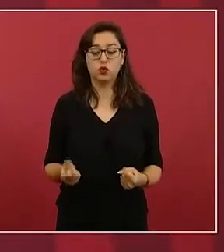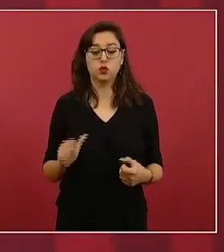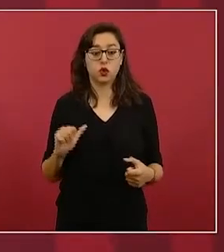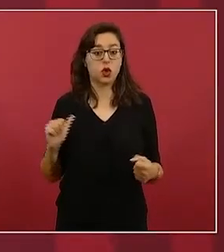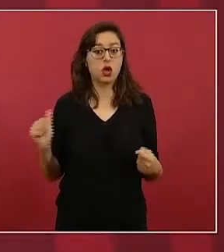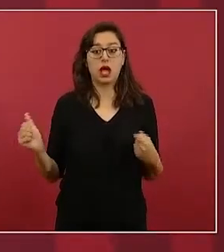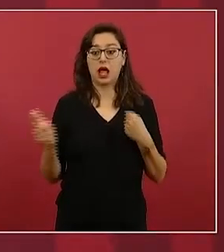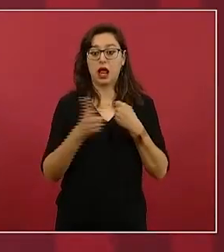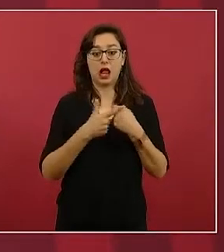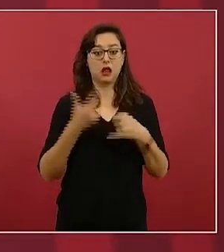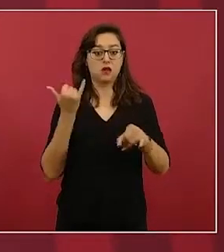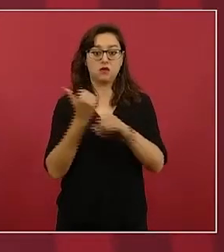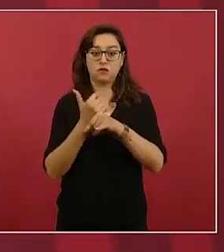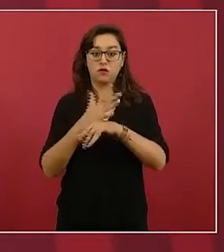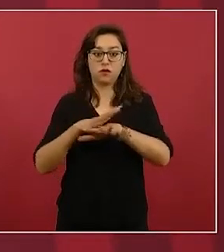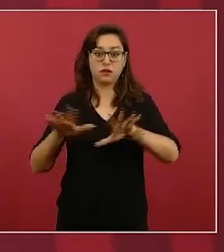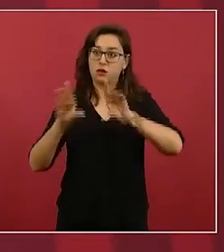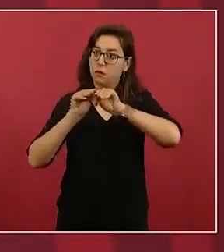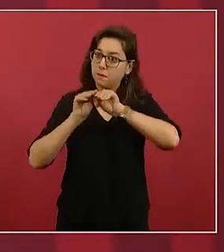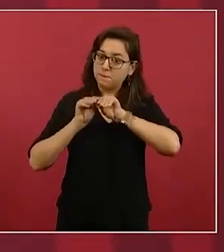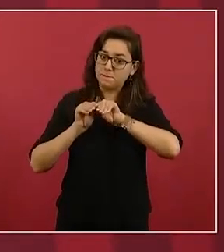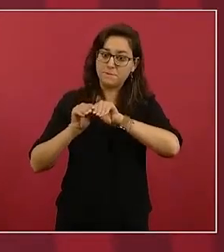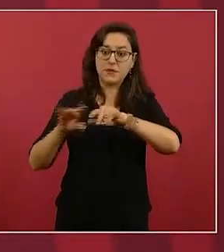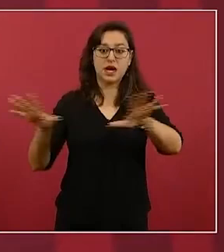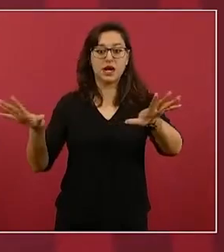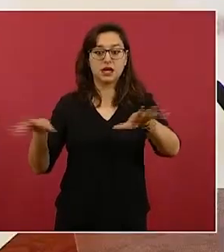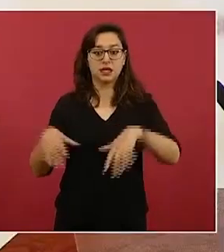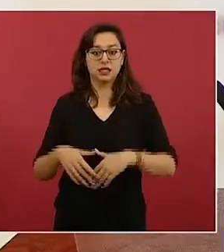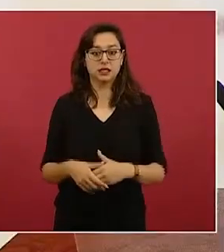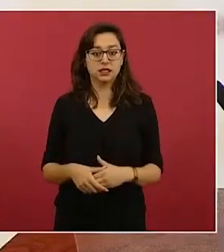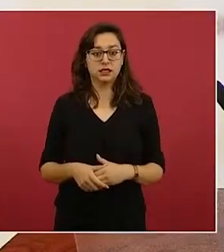televisión, por radio,